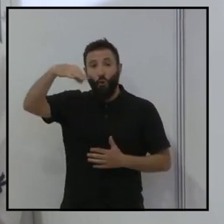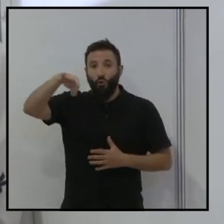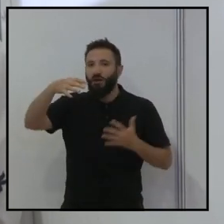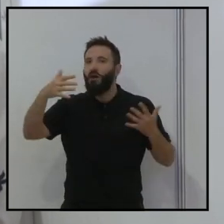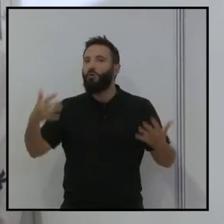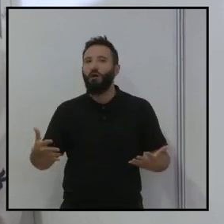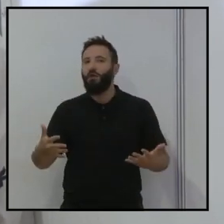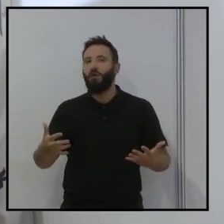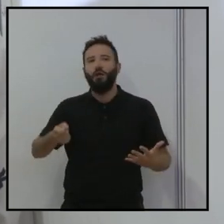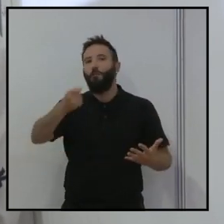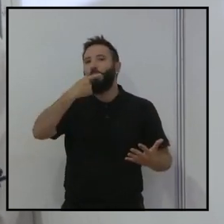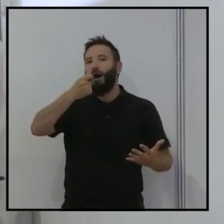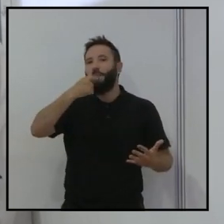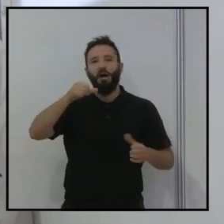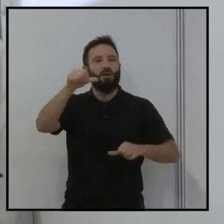la sujeción química.